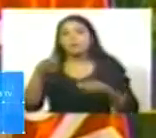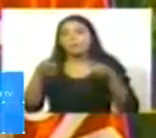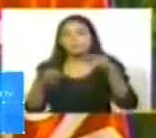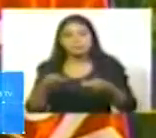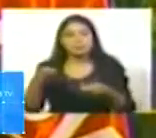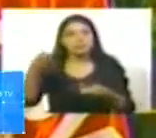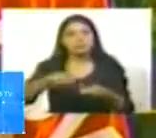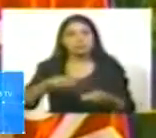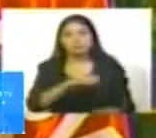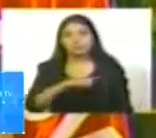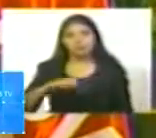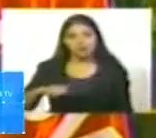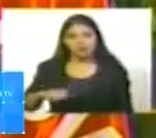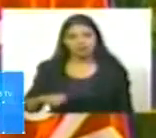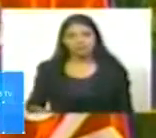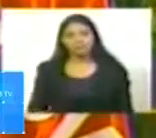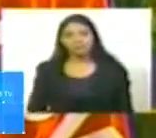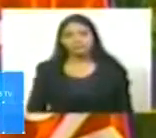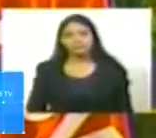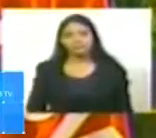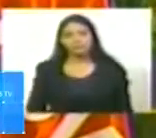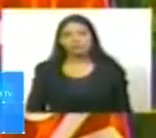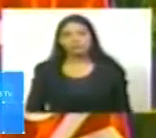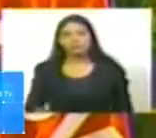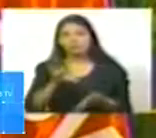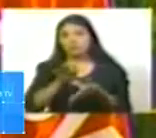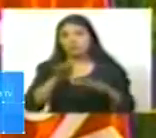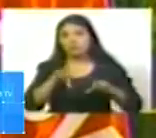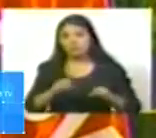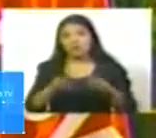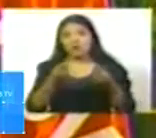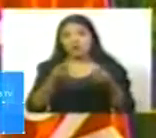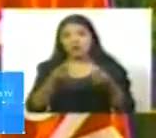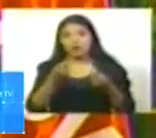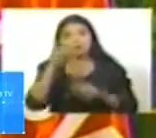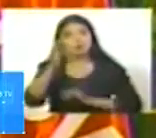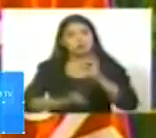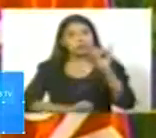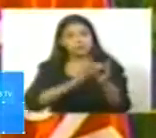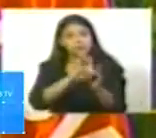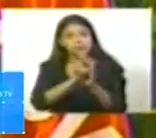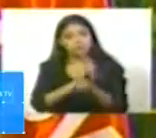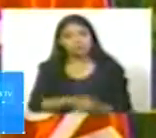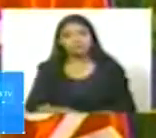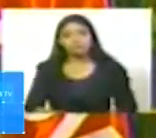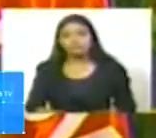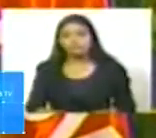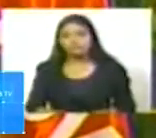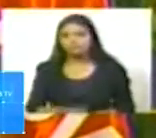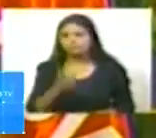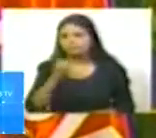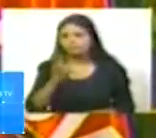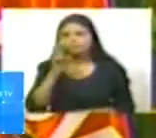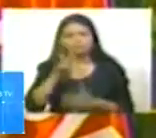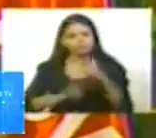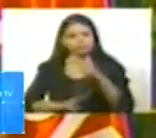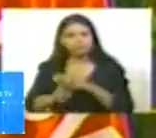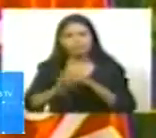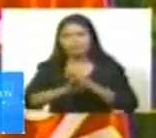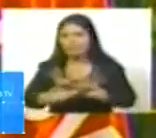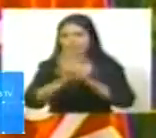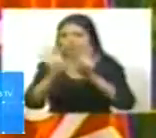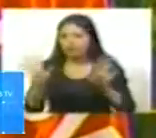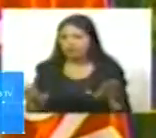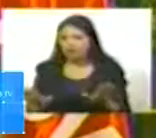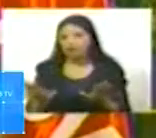el capital privado nacional e internacional. tienen una visión muy clara de